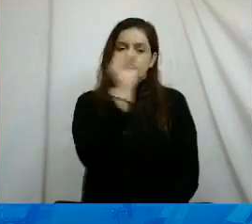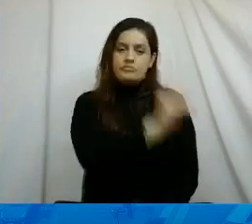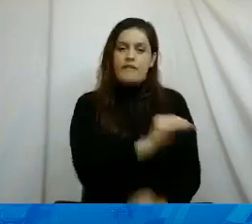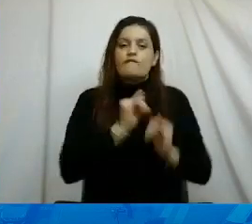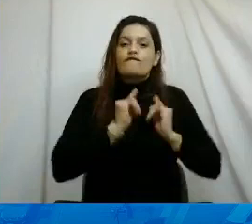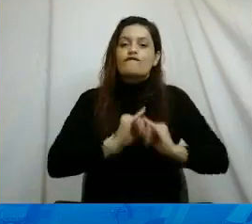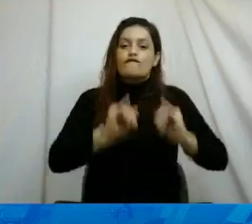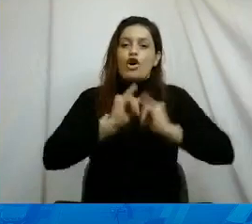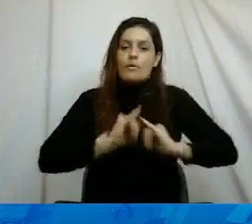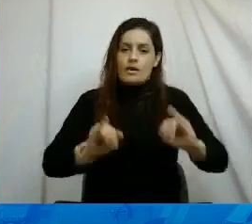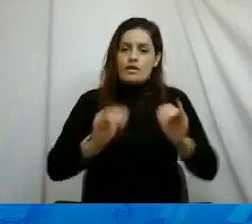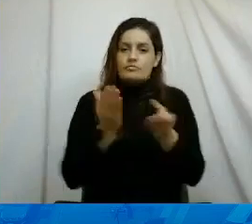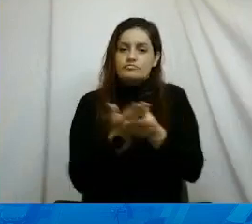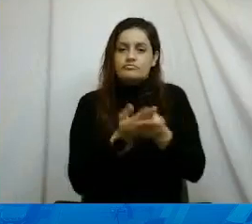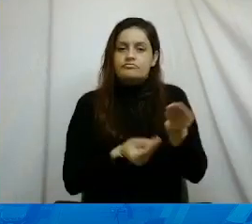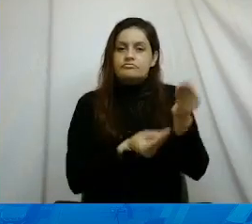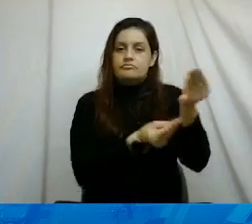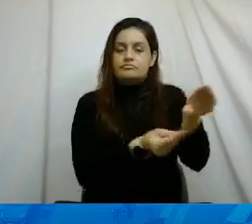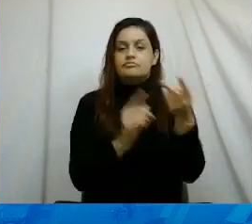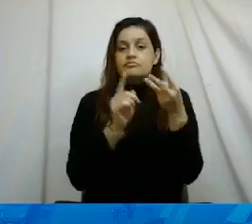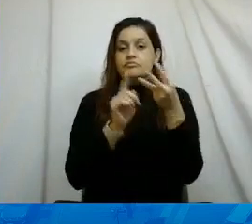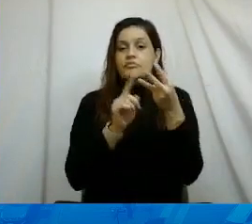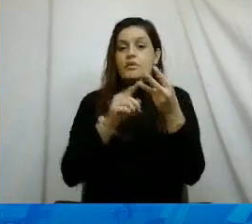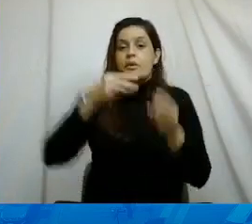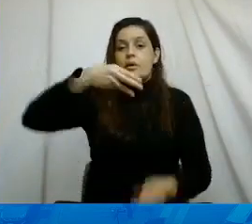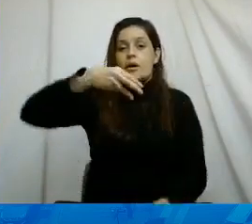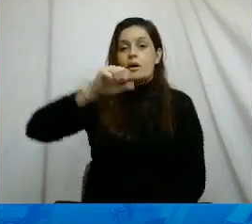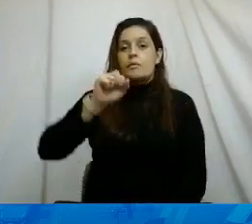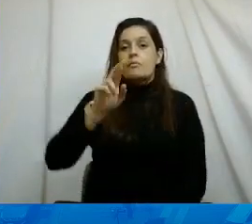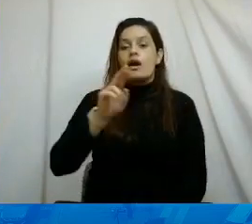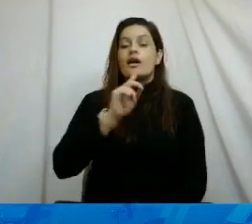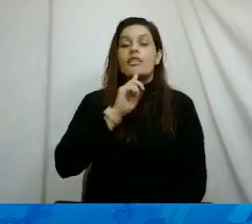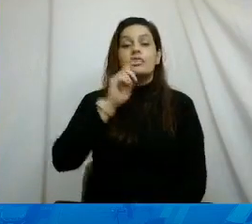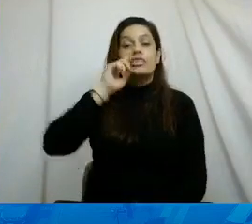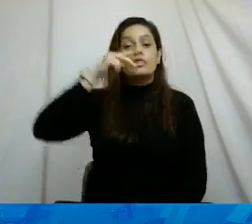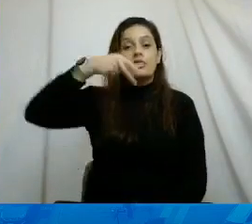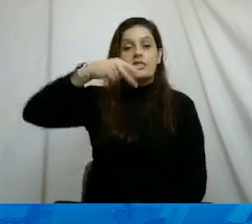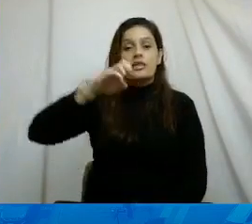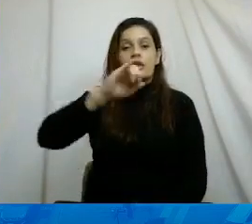Odeón. Concejal Martínez.